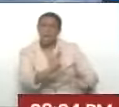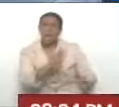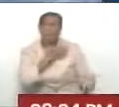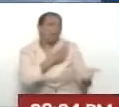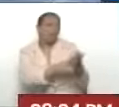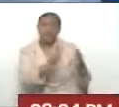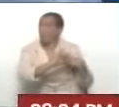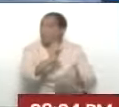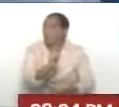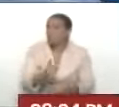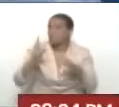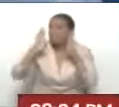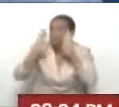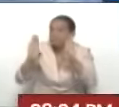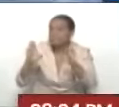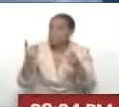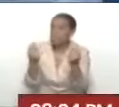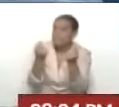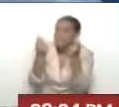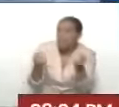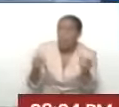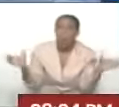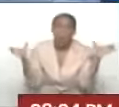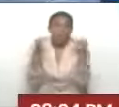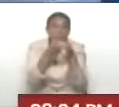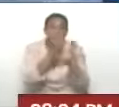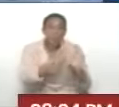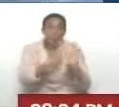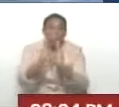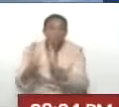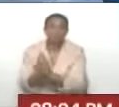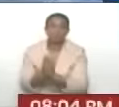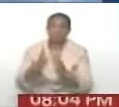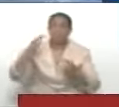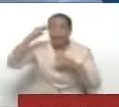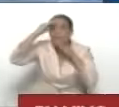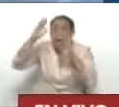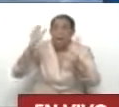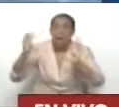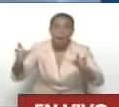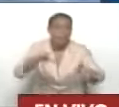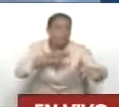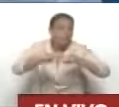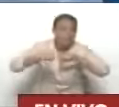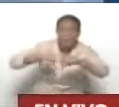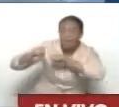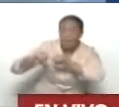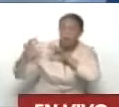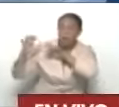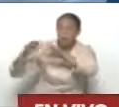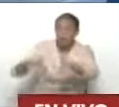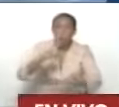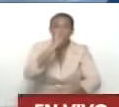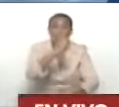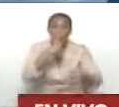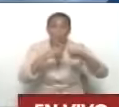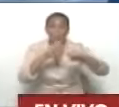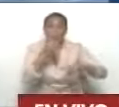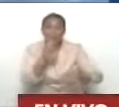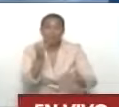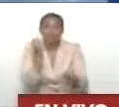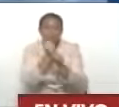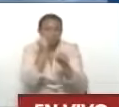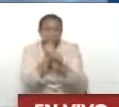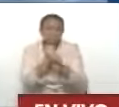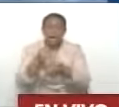lo comunicacional, en lo organizativo, en la capacidad de movilización, en el 1x10 de todos,